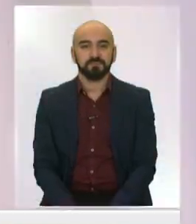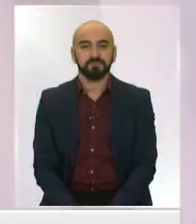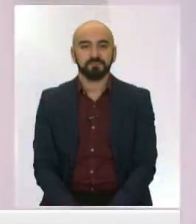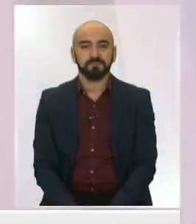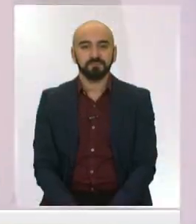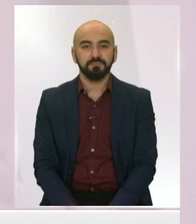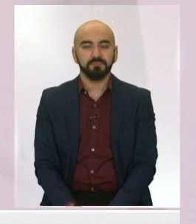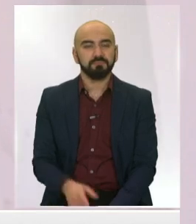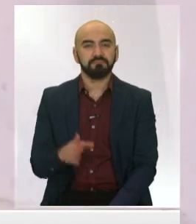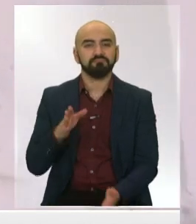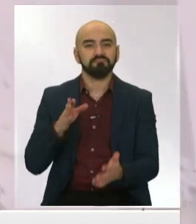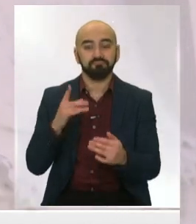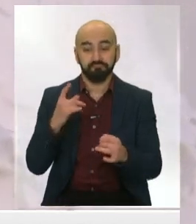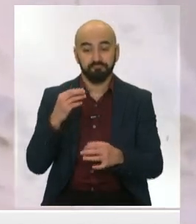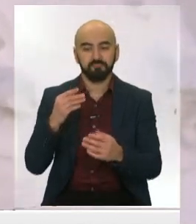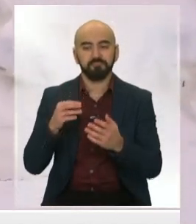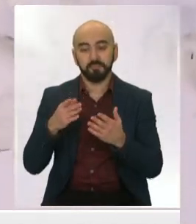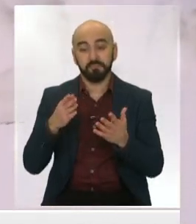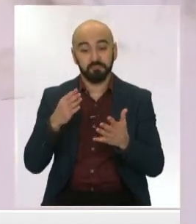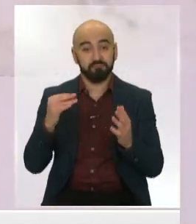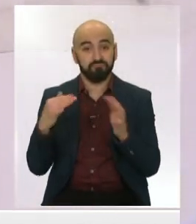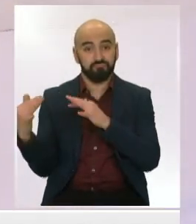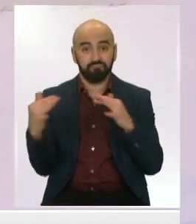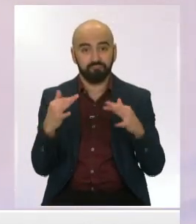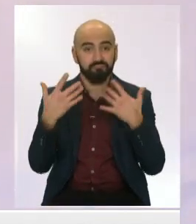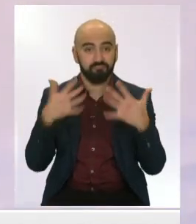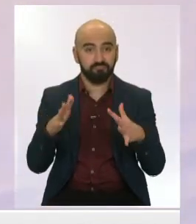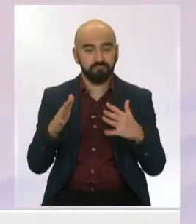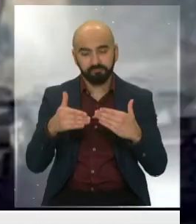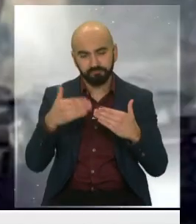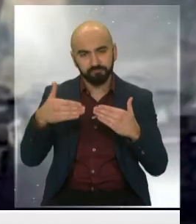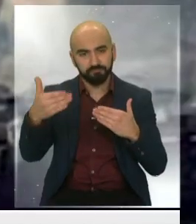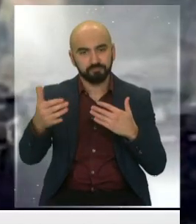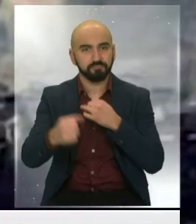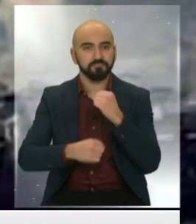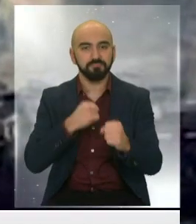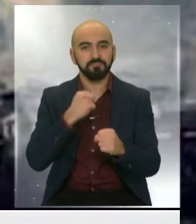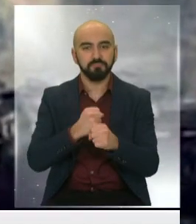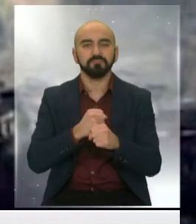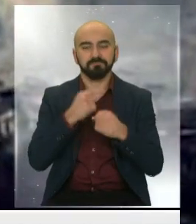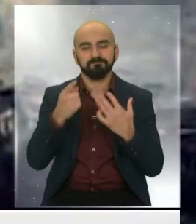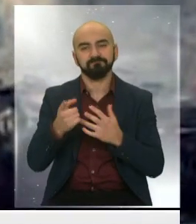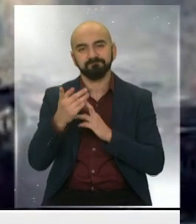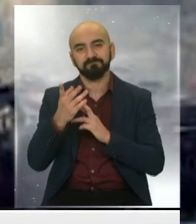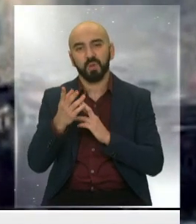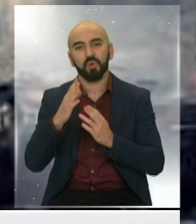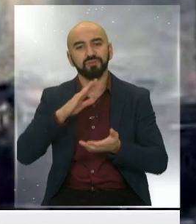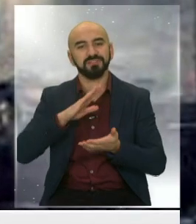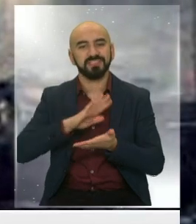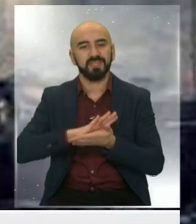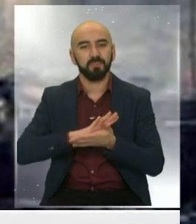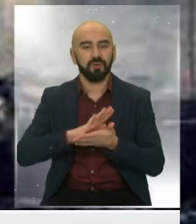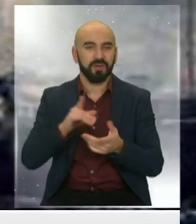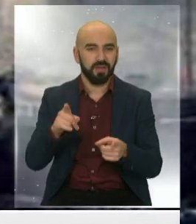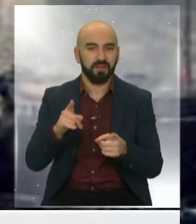Los primeros años después del combate naval, la ceremonia efectuada en Iquique era la ceremonia principal. Eso